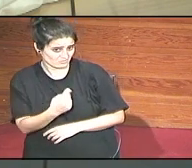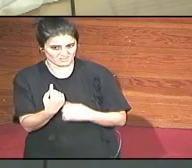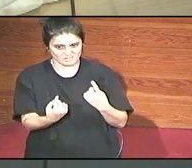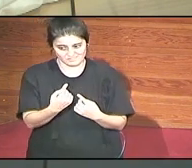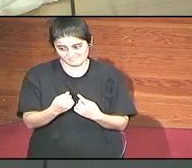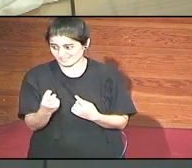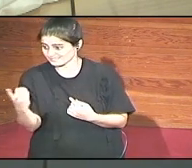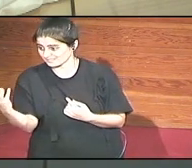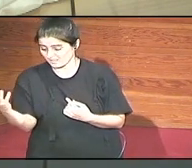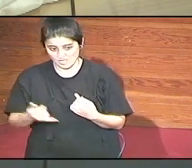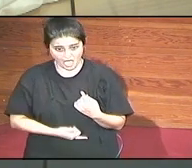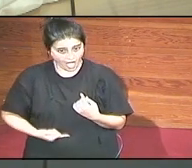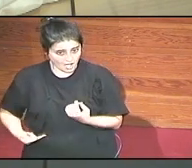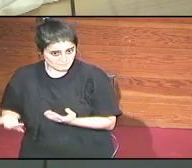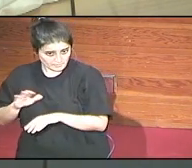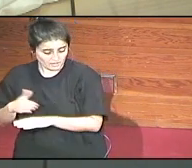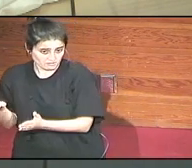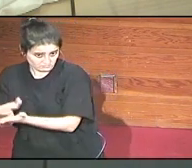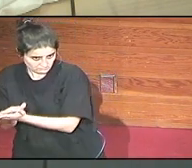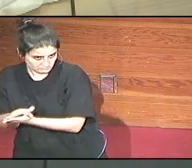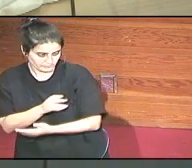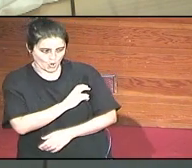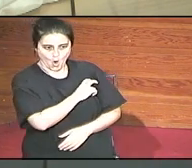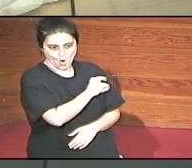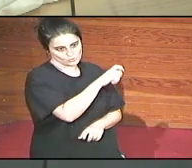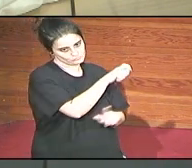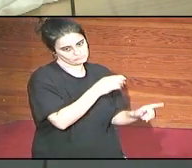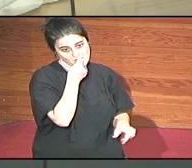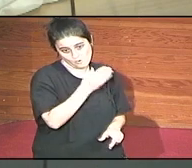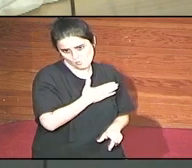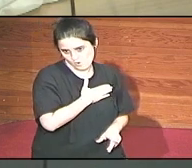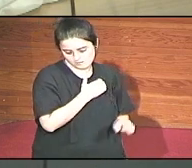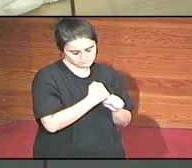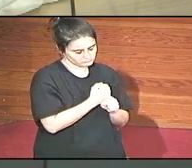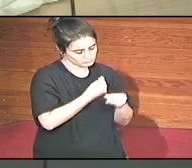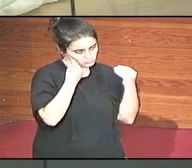gente que hace cosas fantásticas y ojalá hubiera más gente como ellos